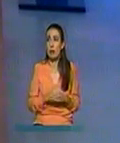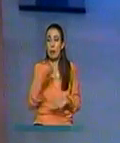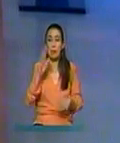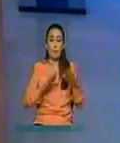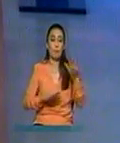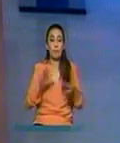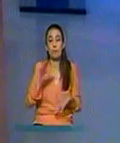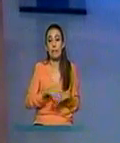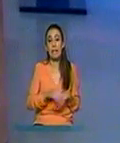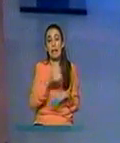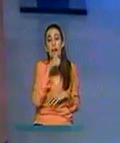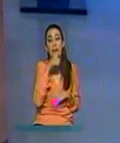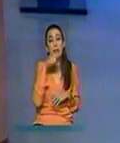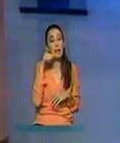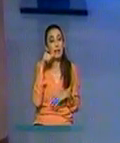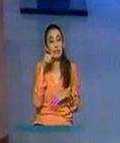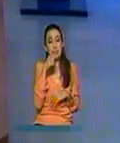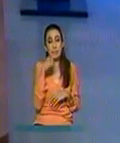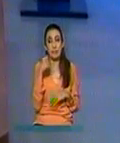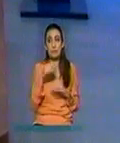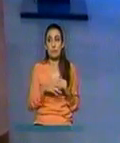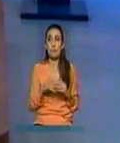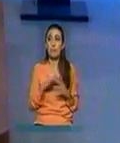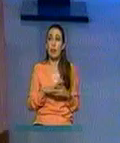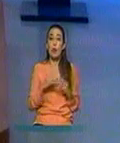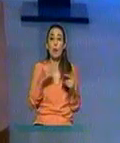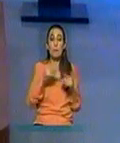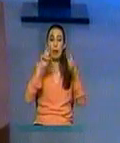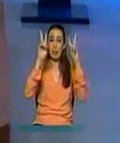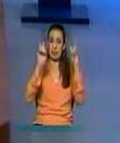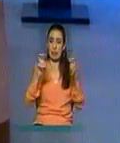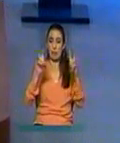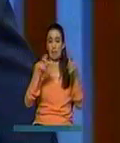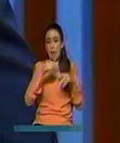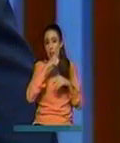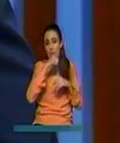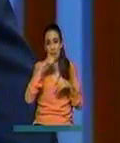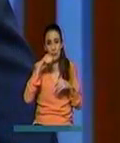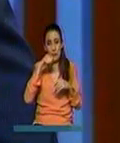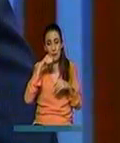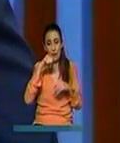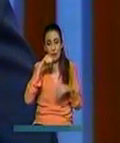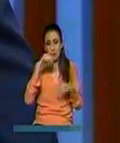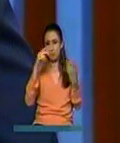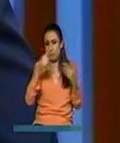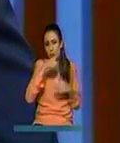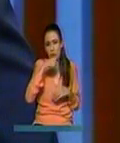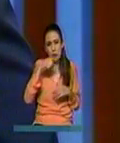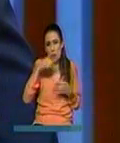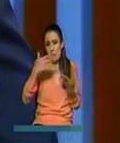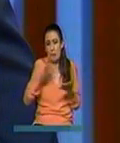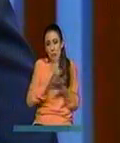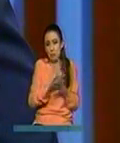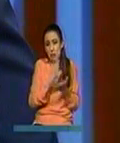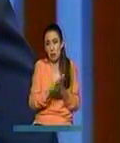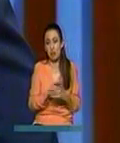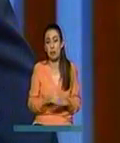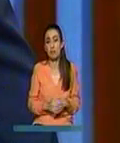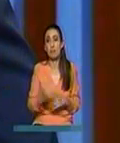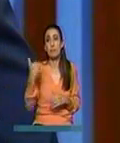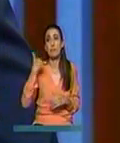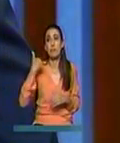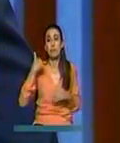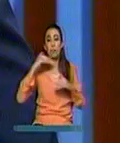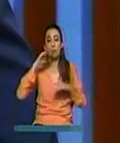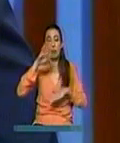tema de las bebidas. Primero que es un tema de moderación, una bebida de moderación, y tiene que ir de la